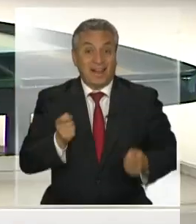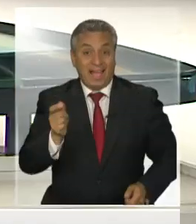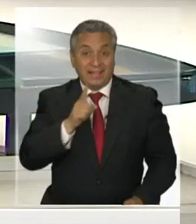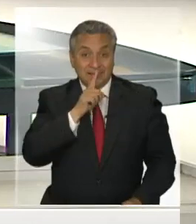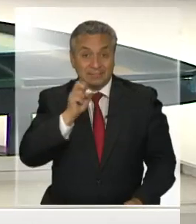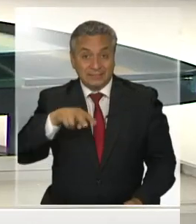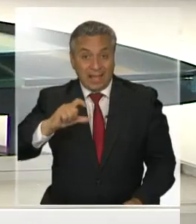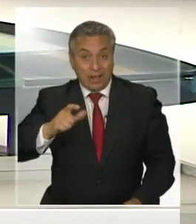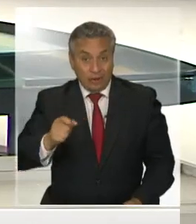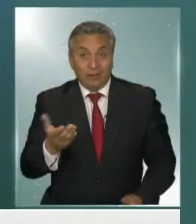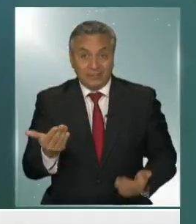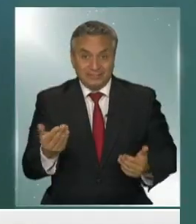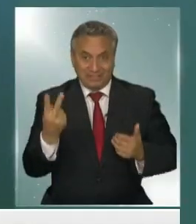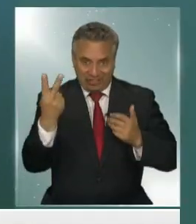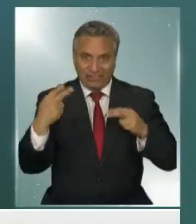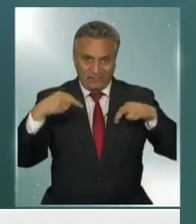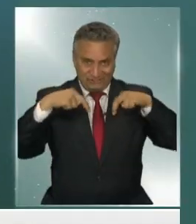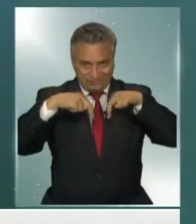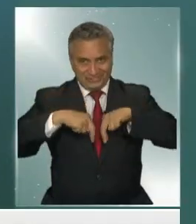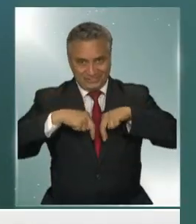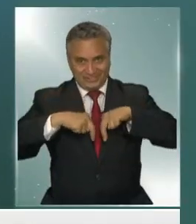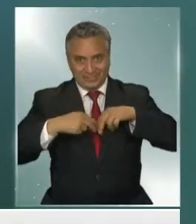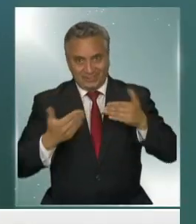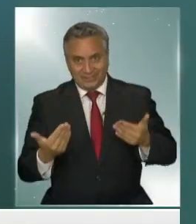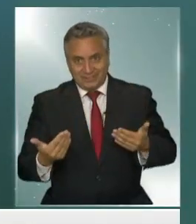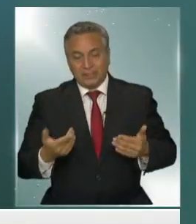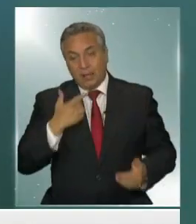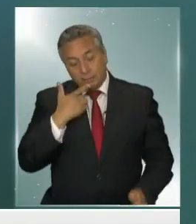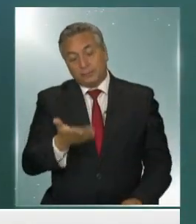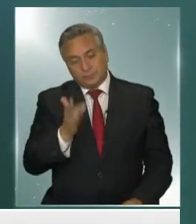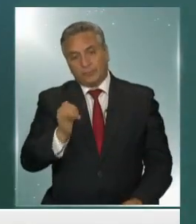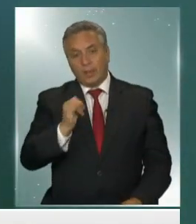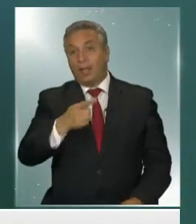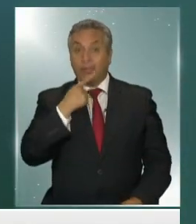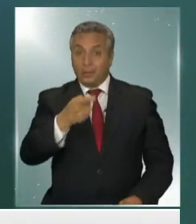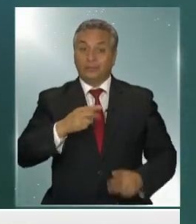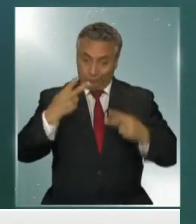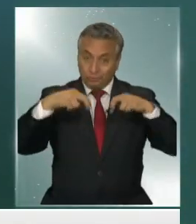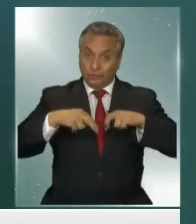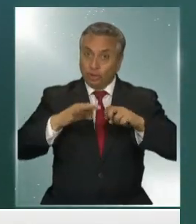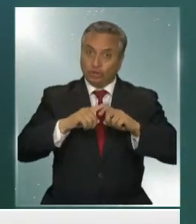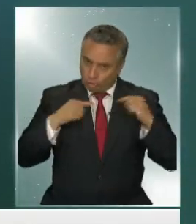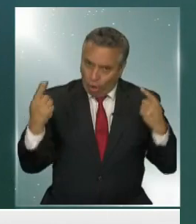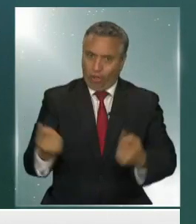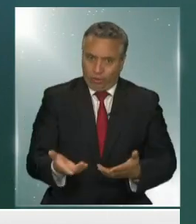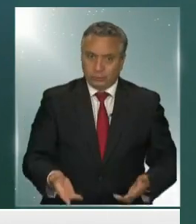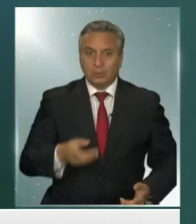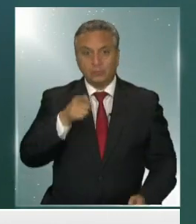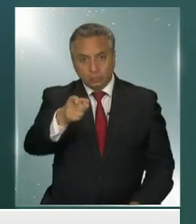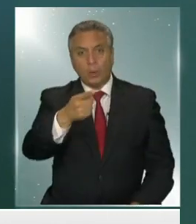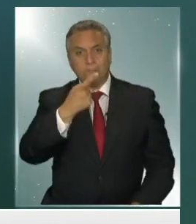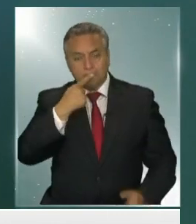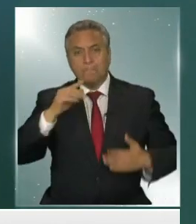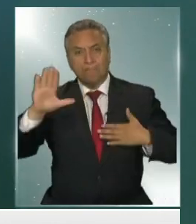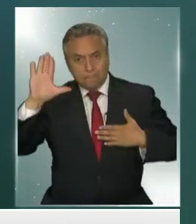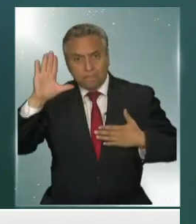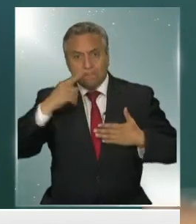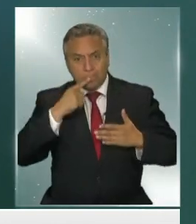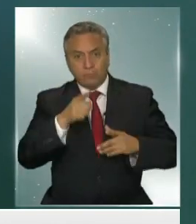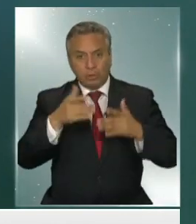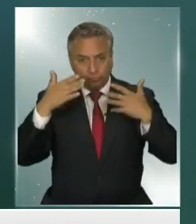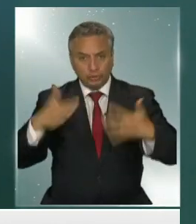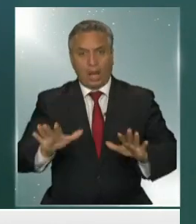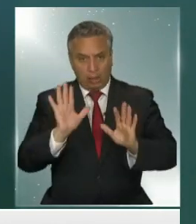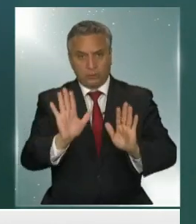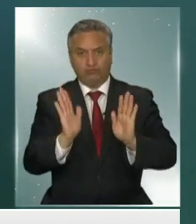todos y en este caso se requiere a todos no fue lo que si usted va a cumplir con su palabra y con el acuerdo por software por supuesto porque eso está